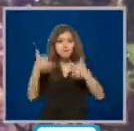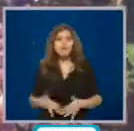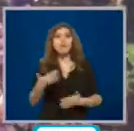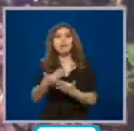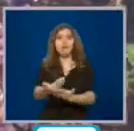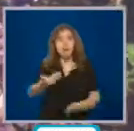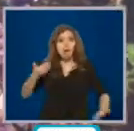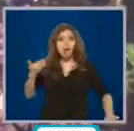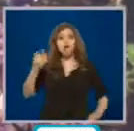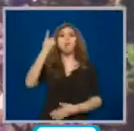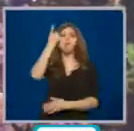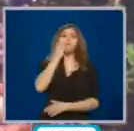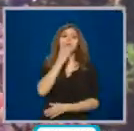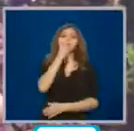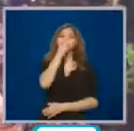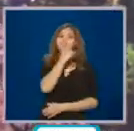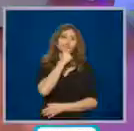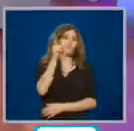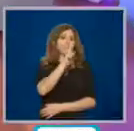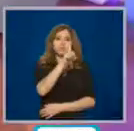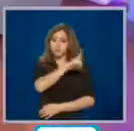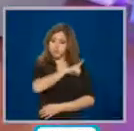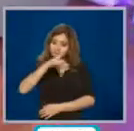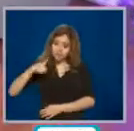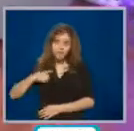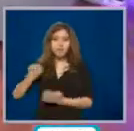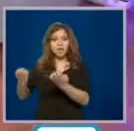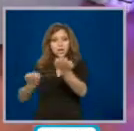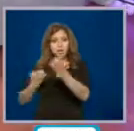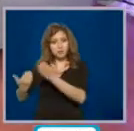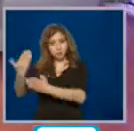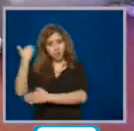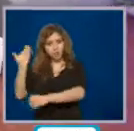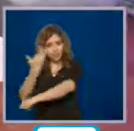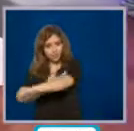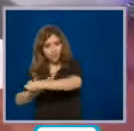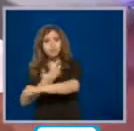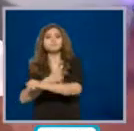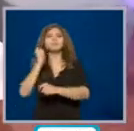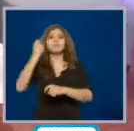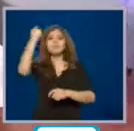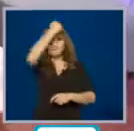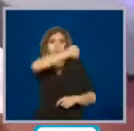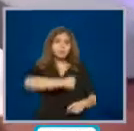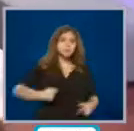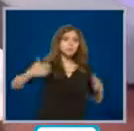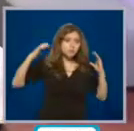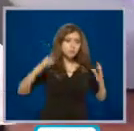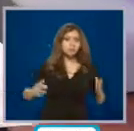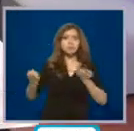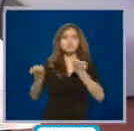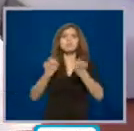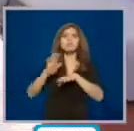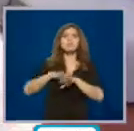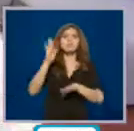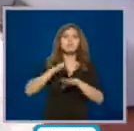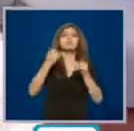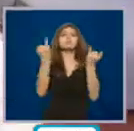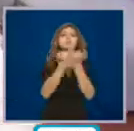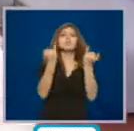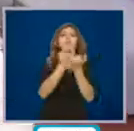es muy Sí. mala idea. Claro, porque ¿no? te reactivas. Te Claro. reactivas, lo mismo si tomas una